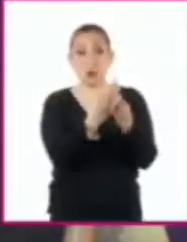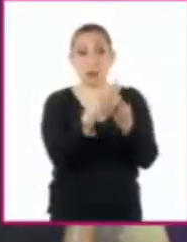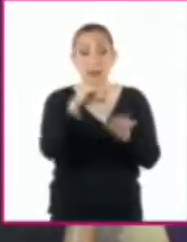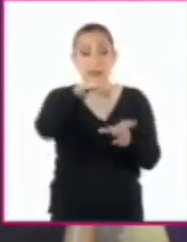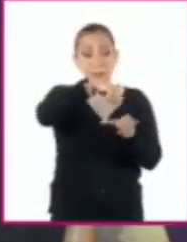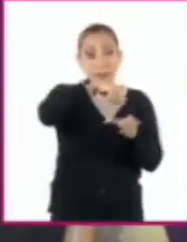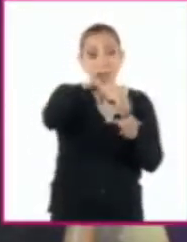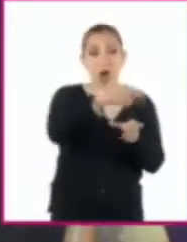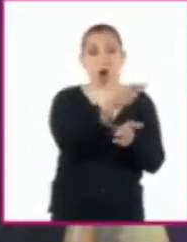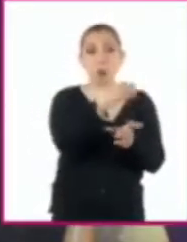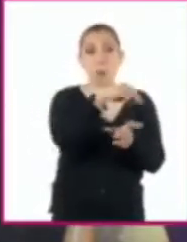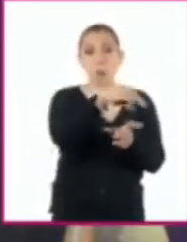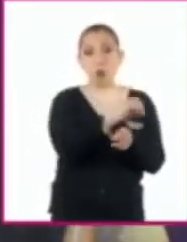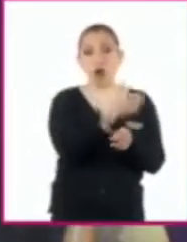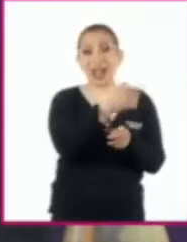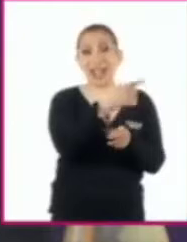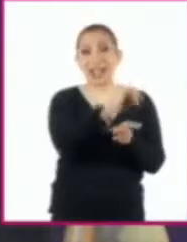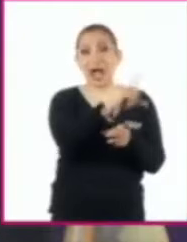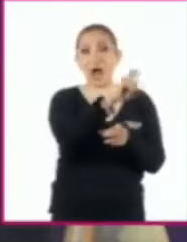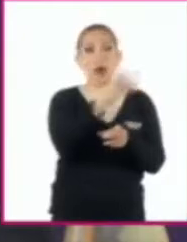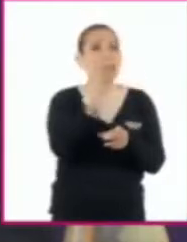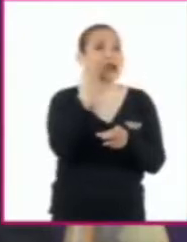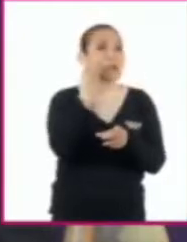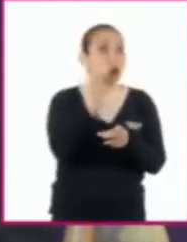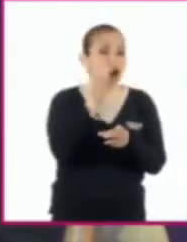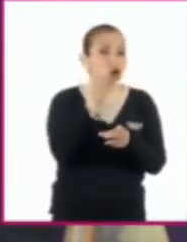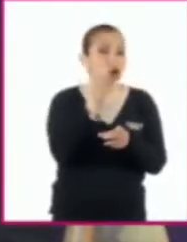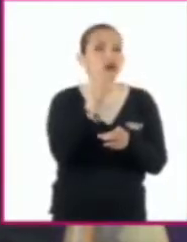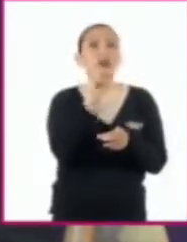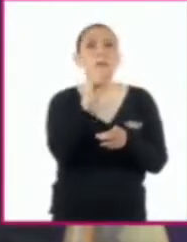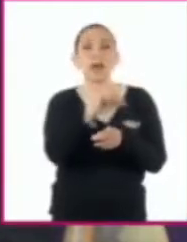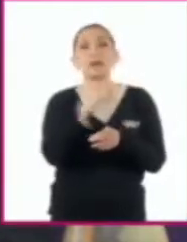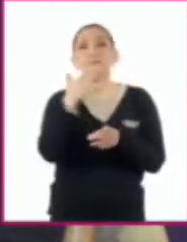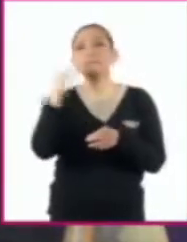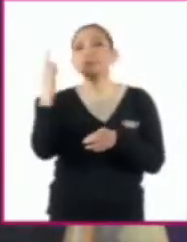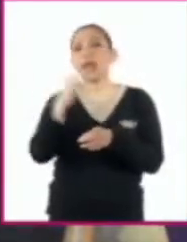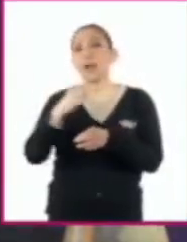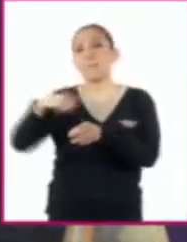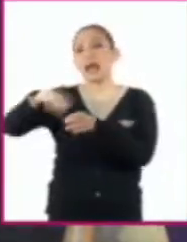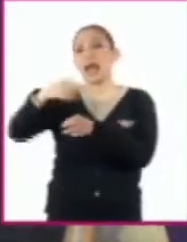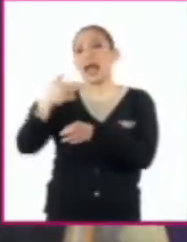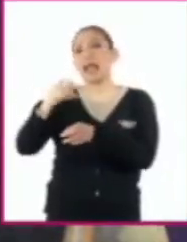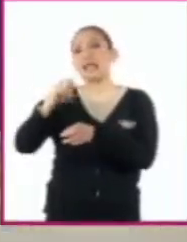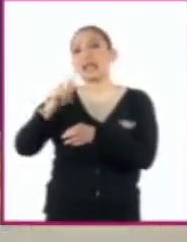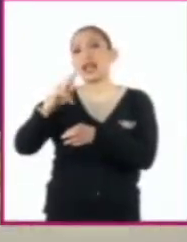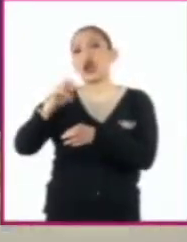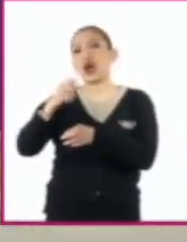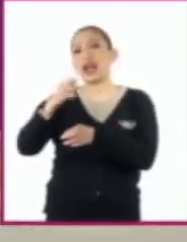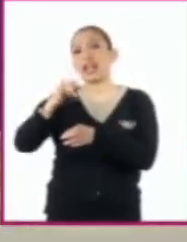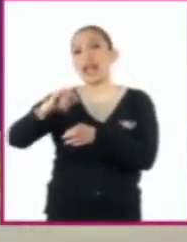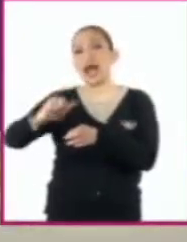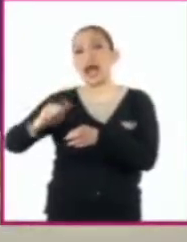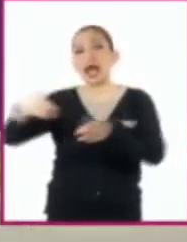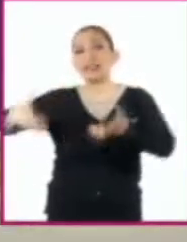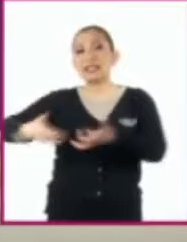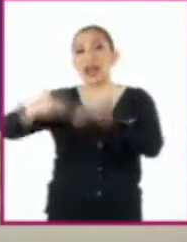mezclas, una homogénea como es el agua de limón, también una deliciosa mezcla heterogénea, una